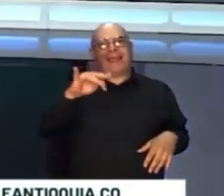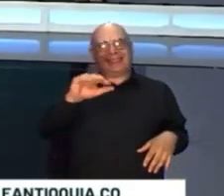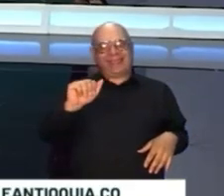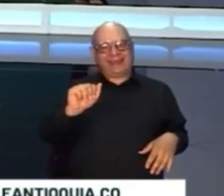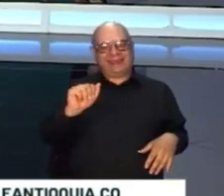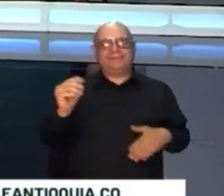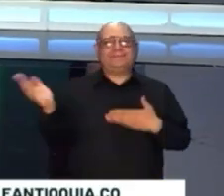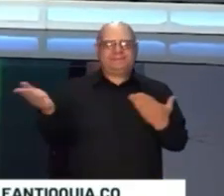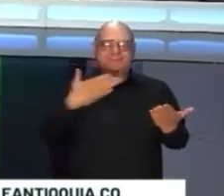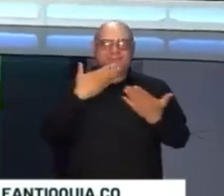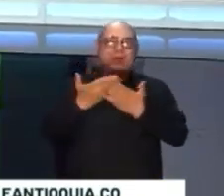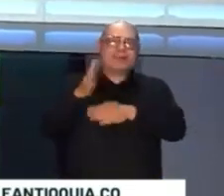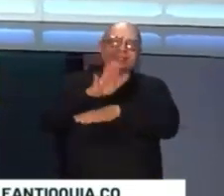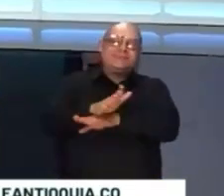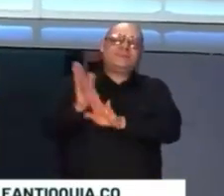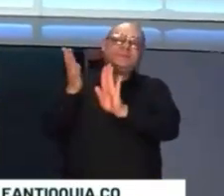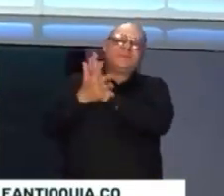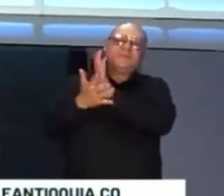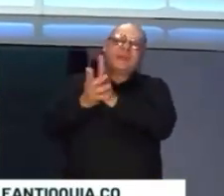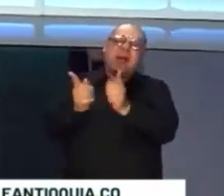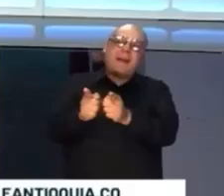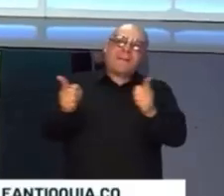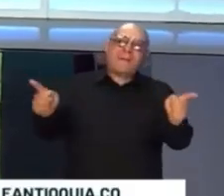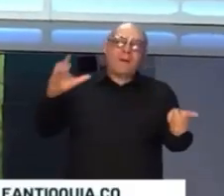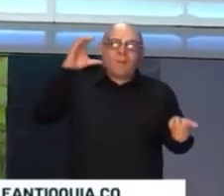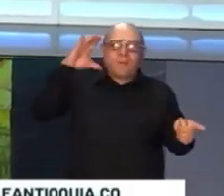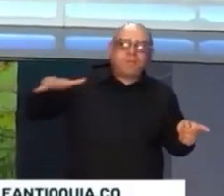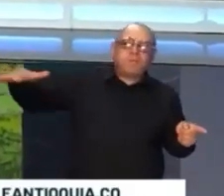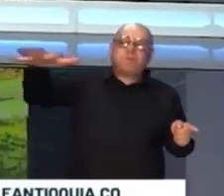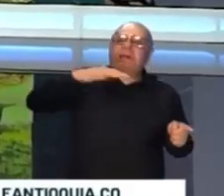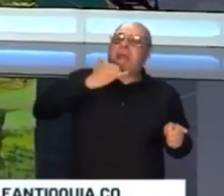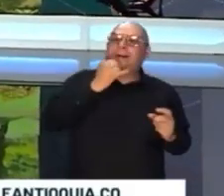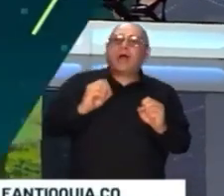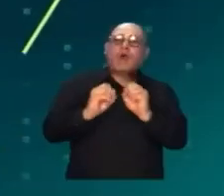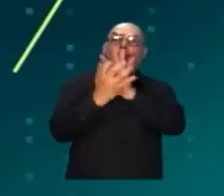buenas tardes y cuéntenos todos los detalles de lo que pasará en esta C